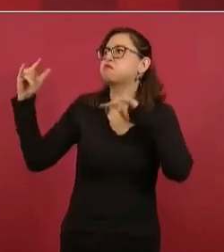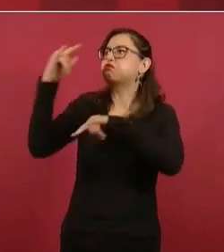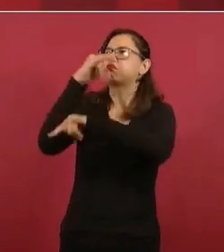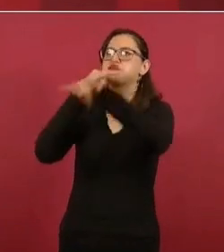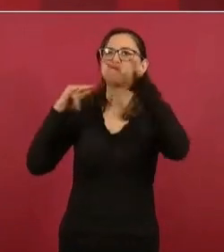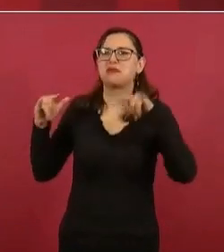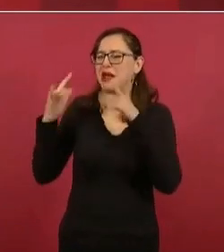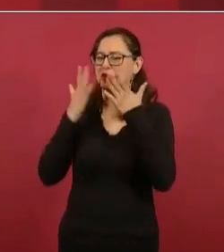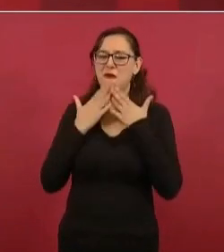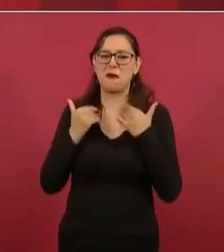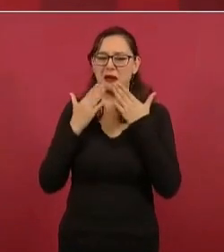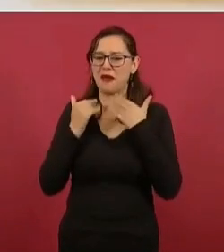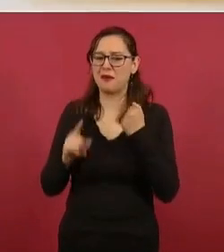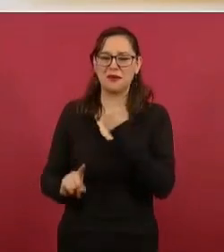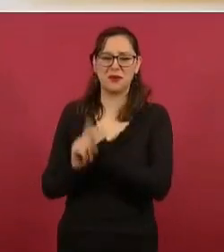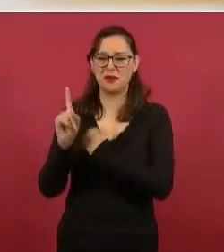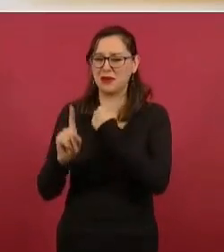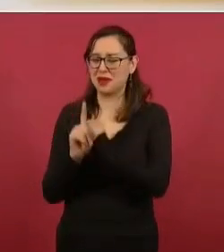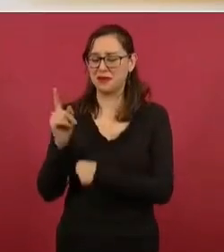que